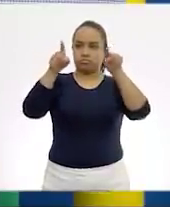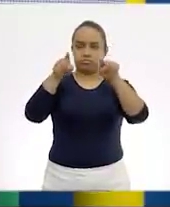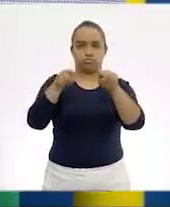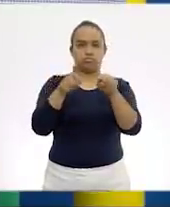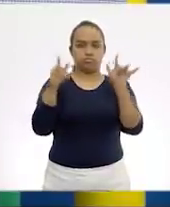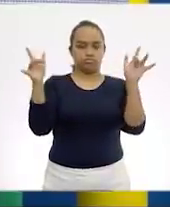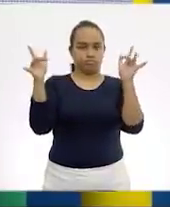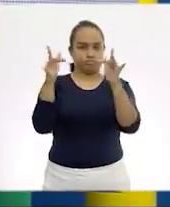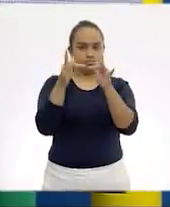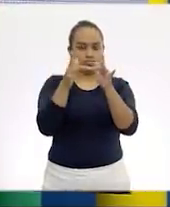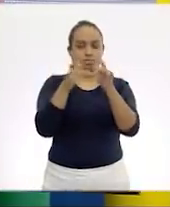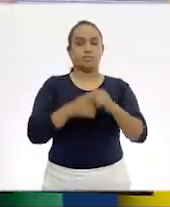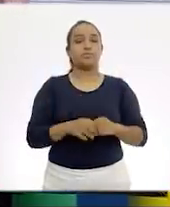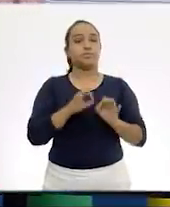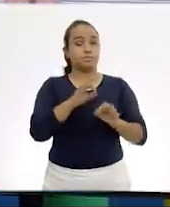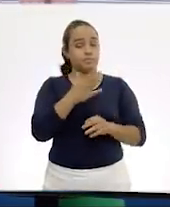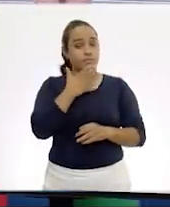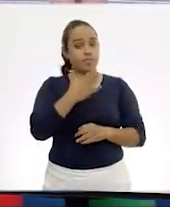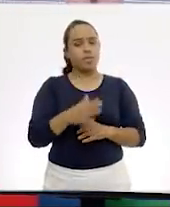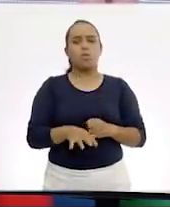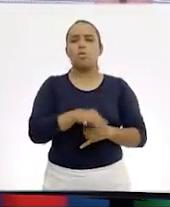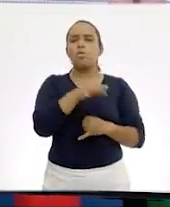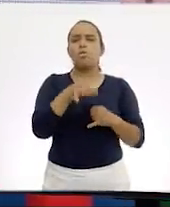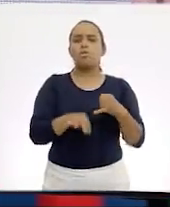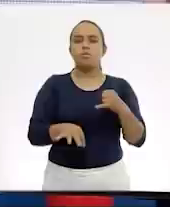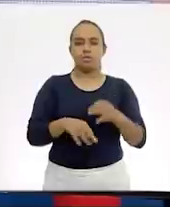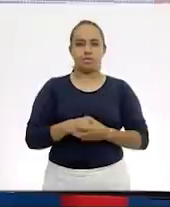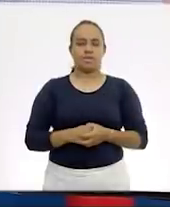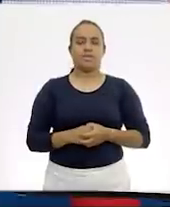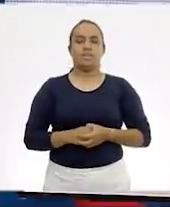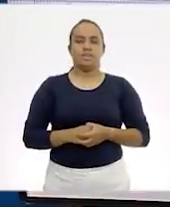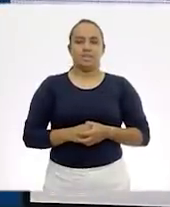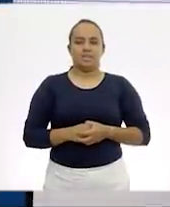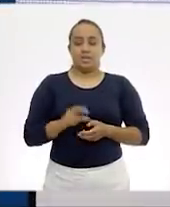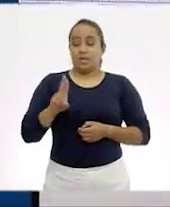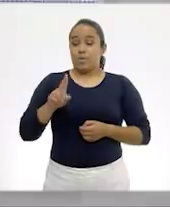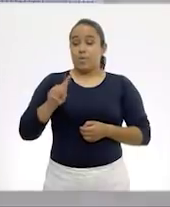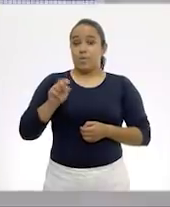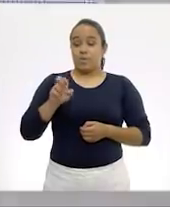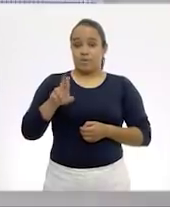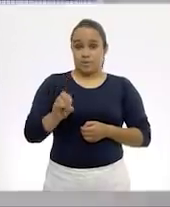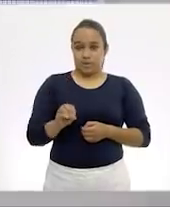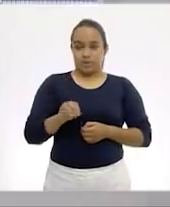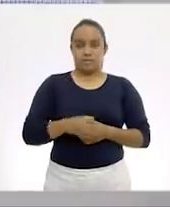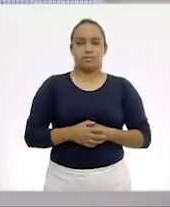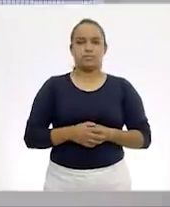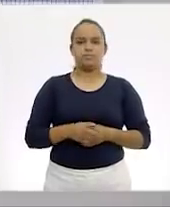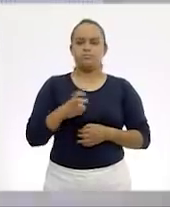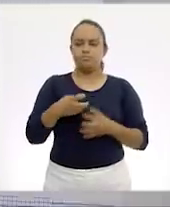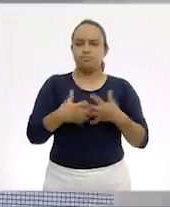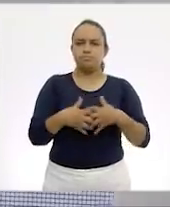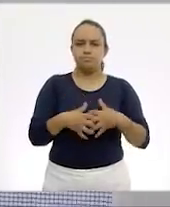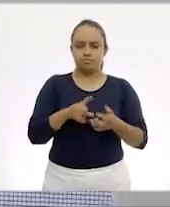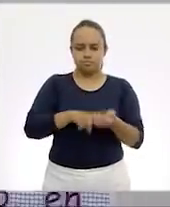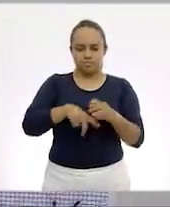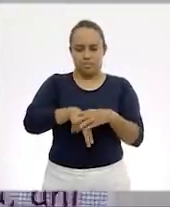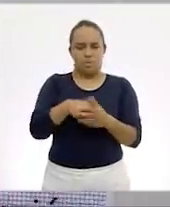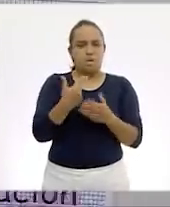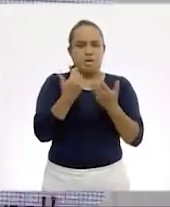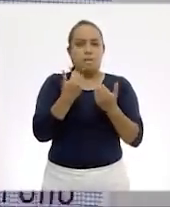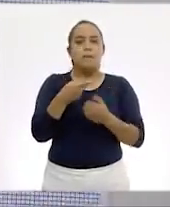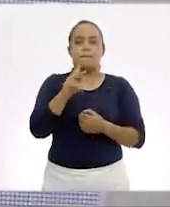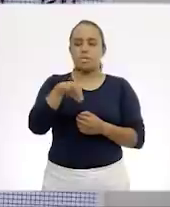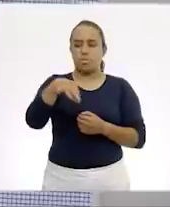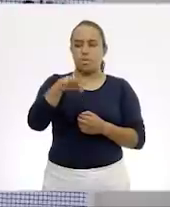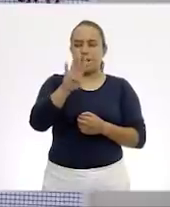falopio. Muy bien. ¿Y el último? Útero. Órgano muscular hueco en forma de